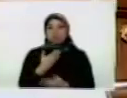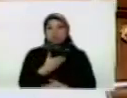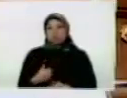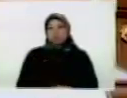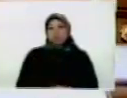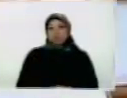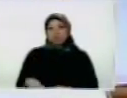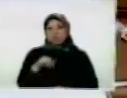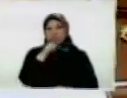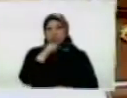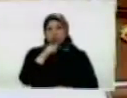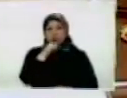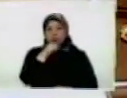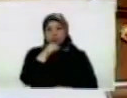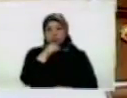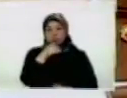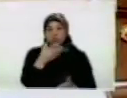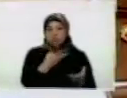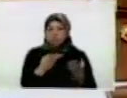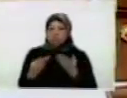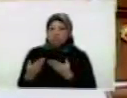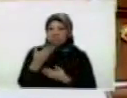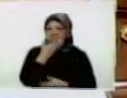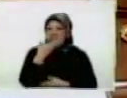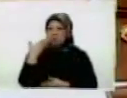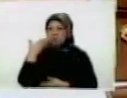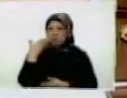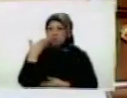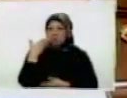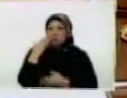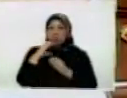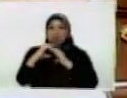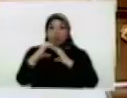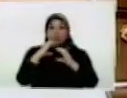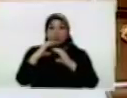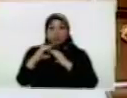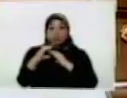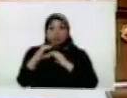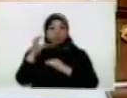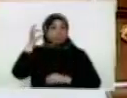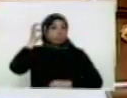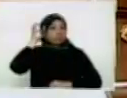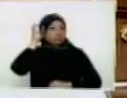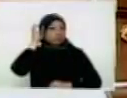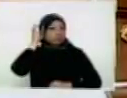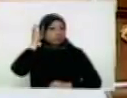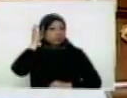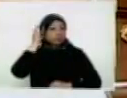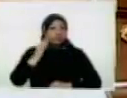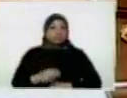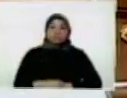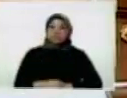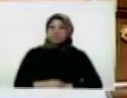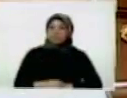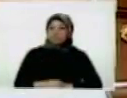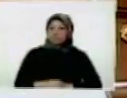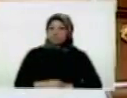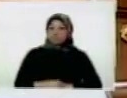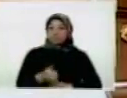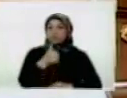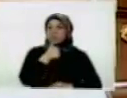Pleno sobre la recepción de la comunicación de la ciudadana Susana Barreiro,